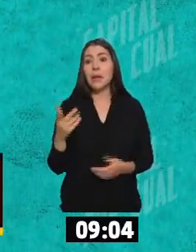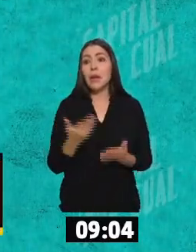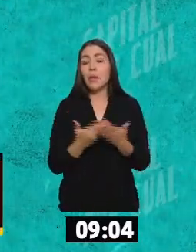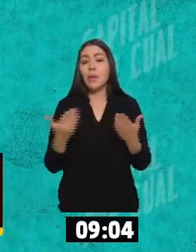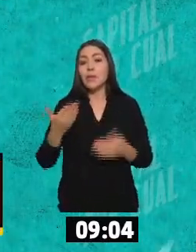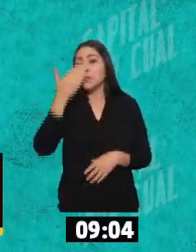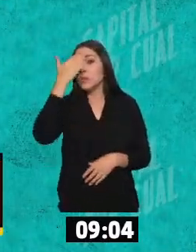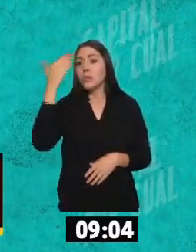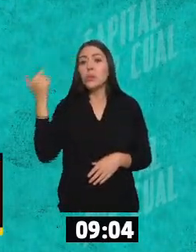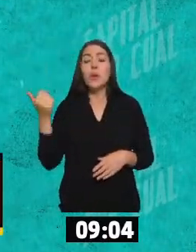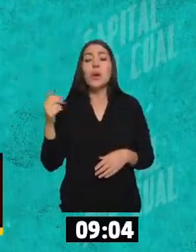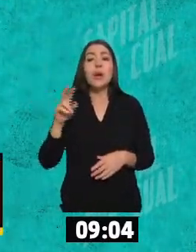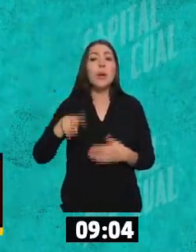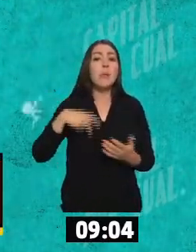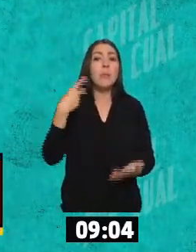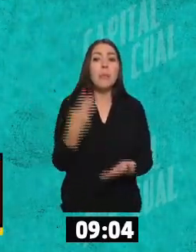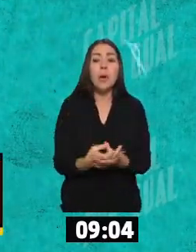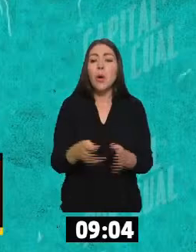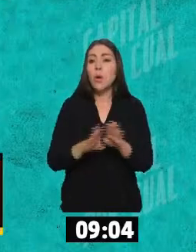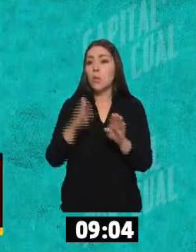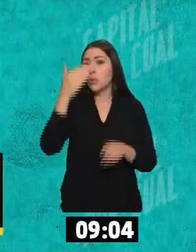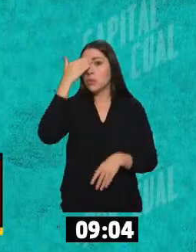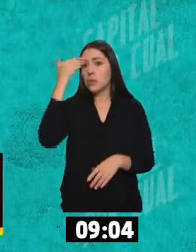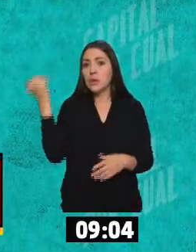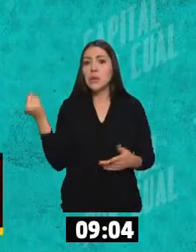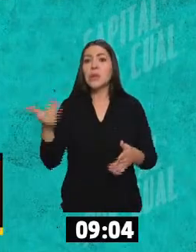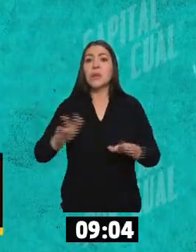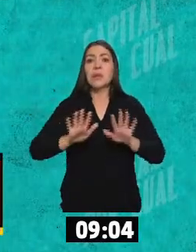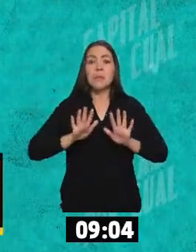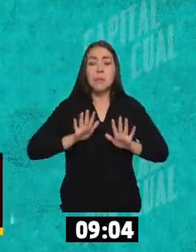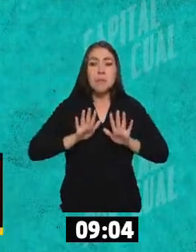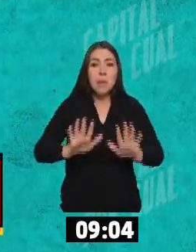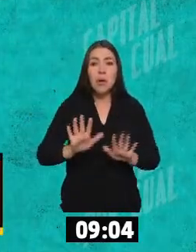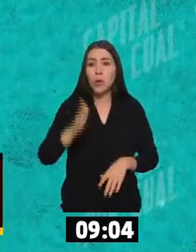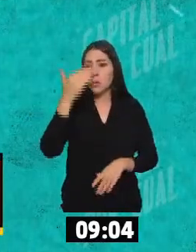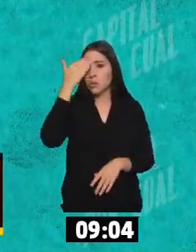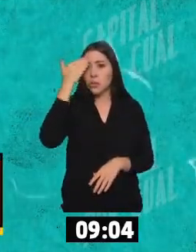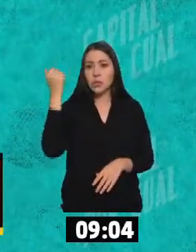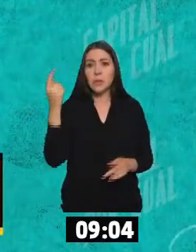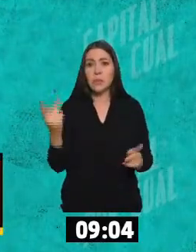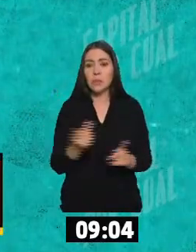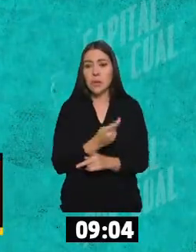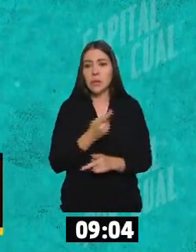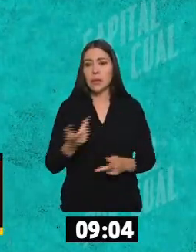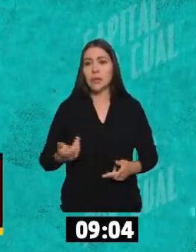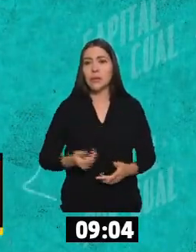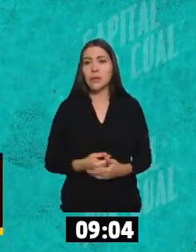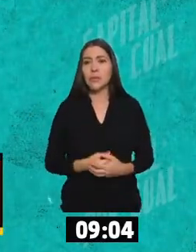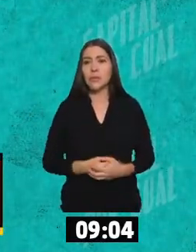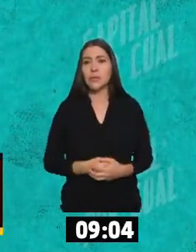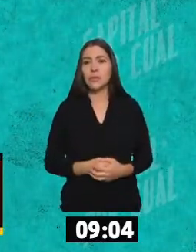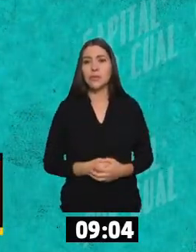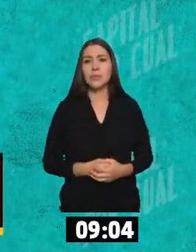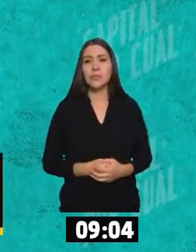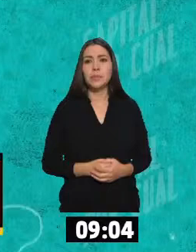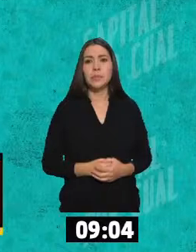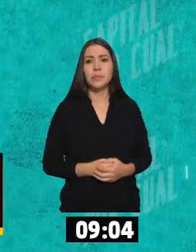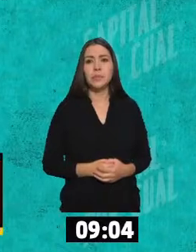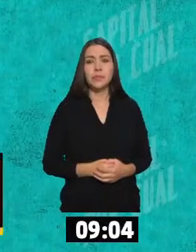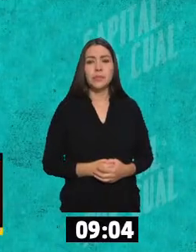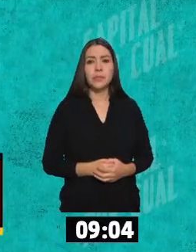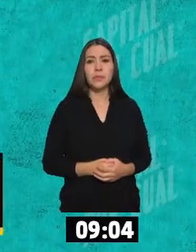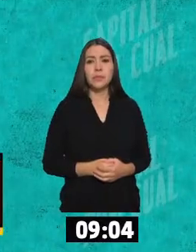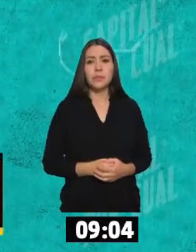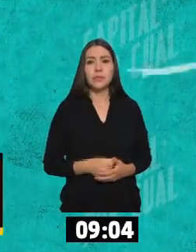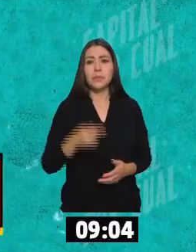cómo se cayó, ¿eh? Lo aventaron, perdió el Sí, freno. no sabe, pero mire, ahí está. Andaba acá tuturuzo,